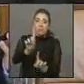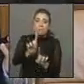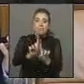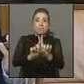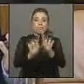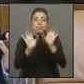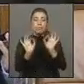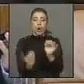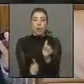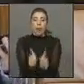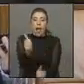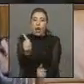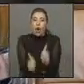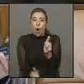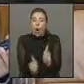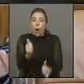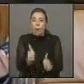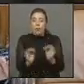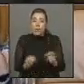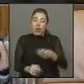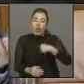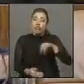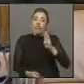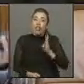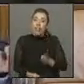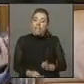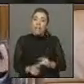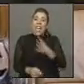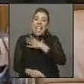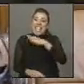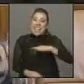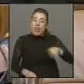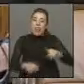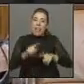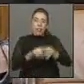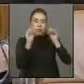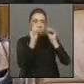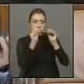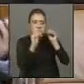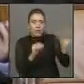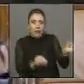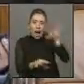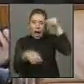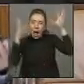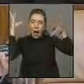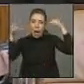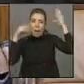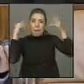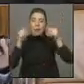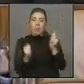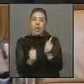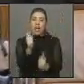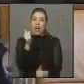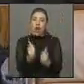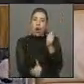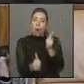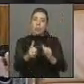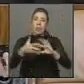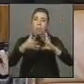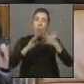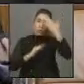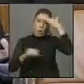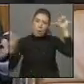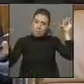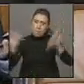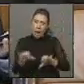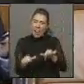órbita de la competitividad. Para eso tenemos que tener hijos de esta tierra capacitados, capacitados para competir en un mundo que es perverso.